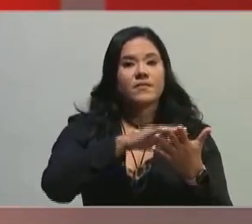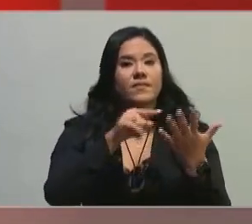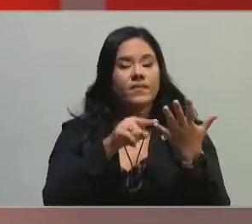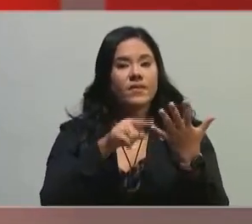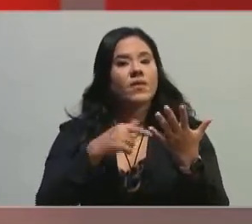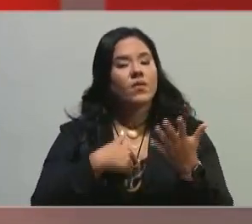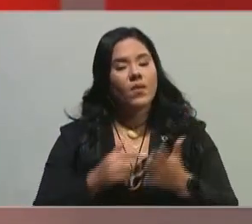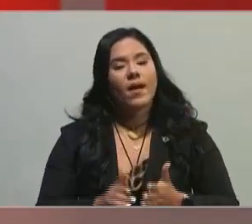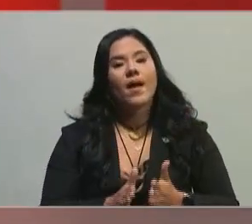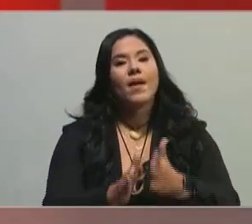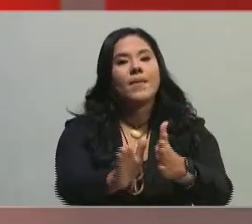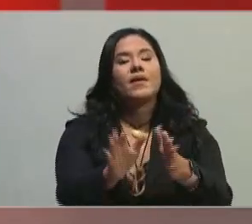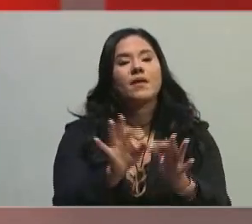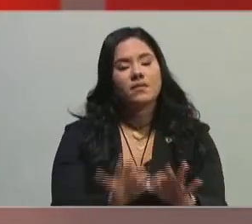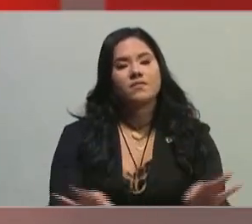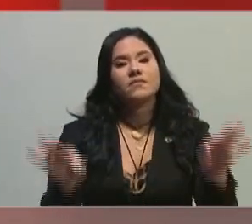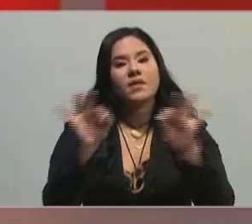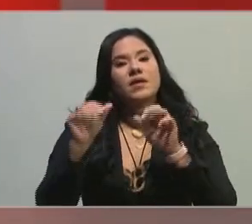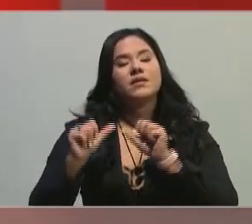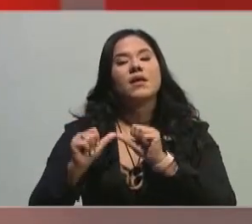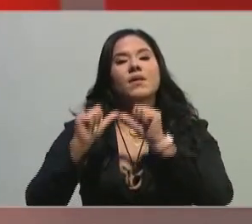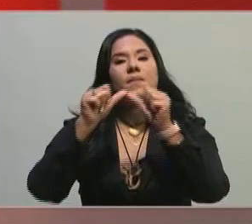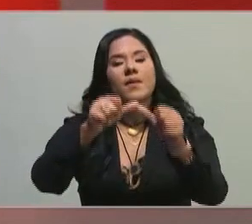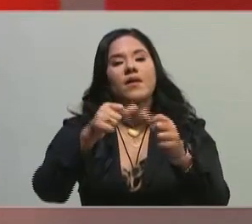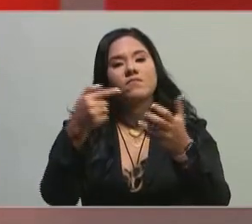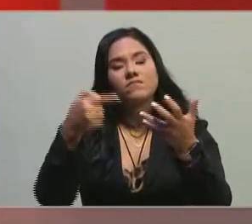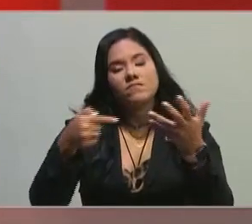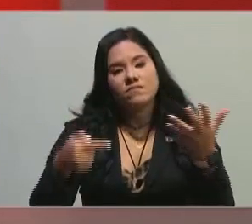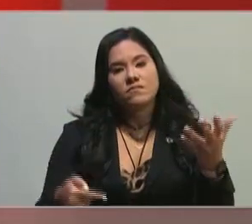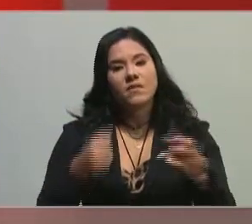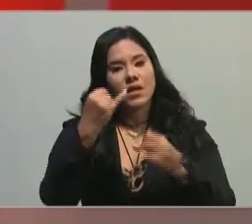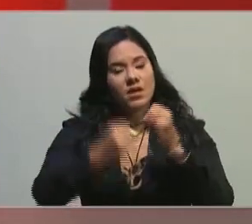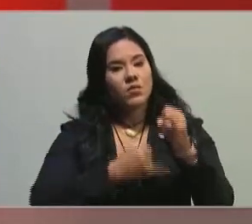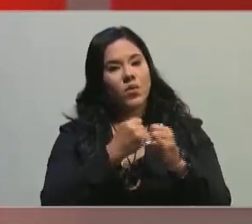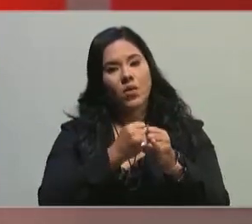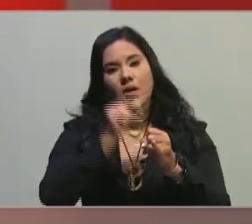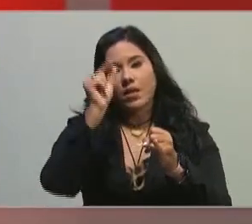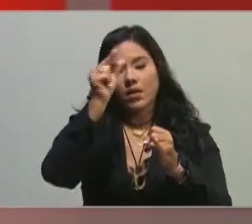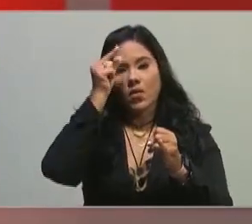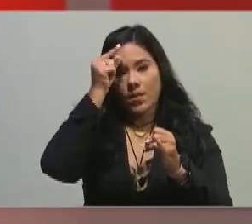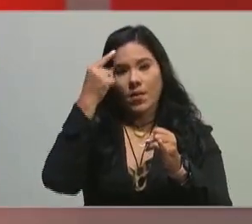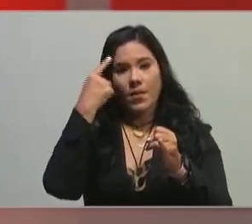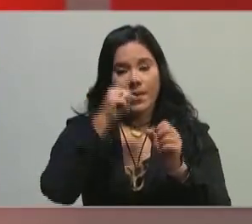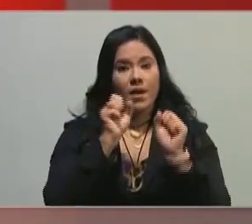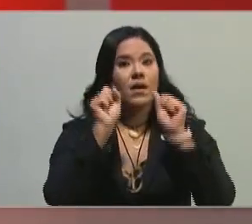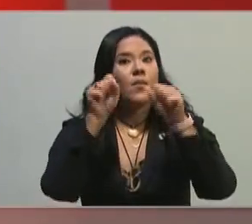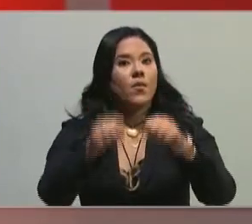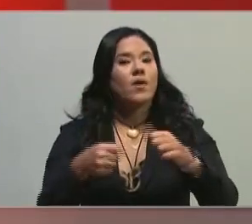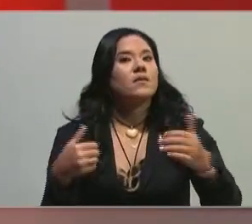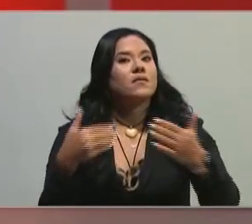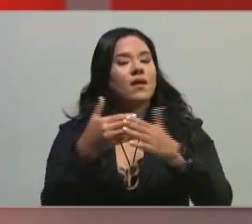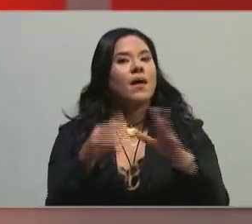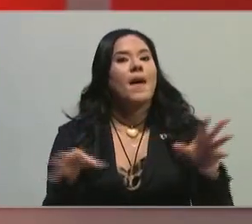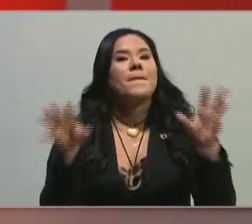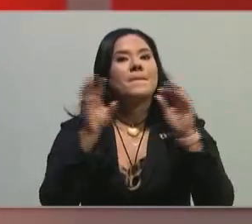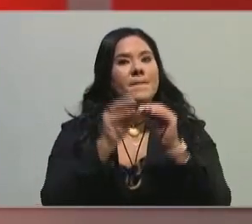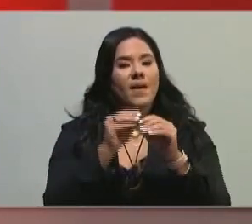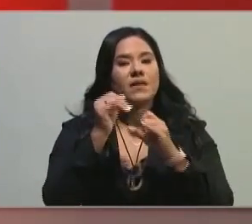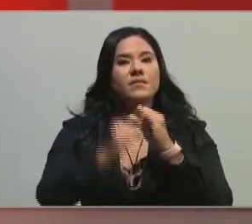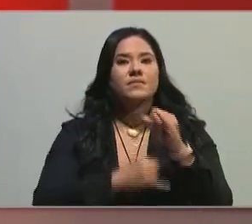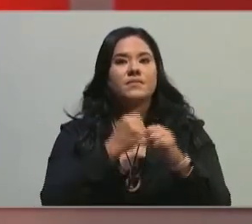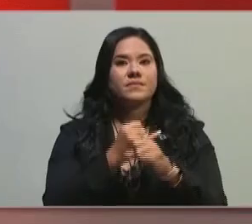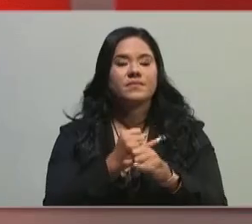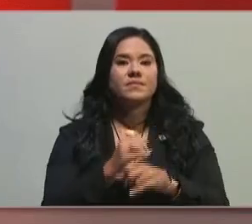encaminar dándole el seguimiento con las demás instituciones del gobierno para que lleguen más rápido su solución